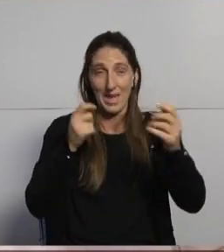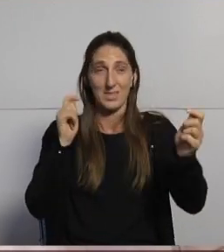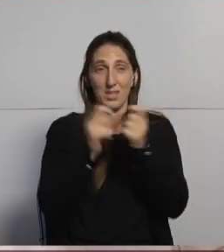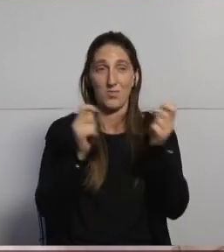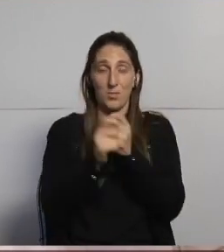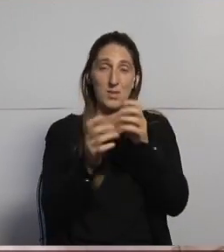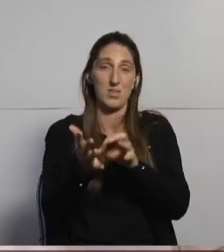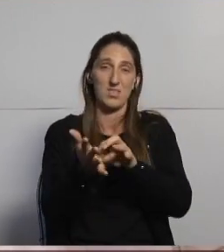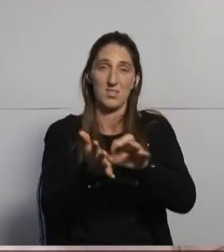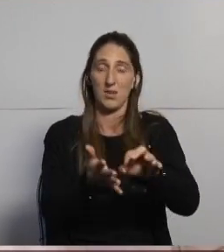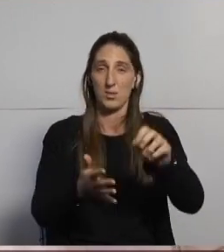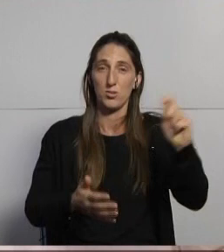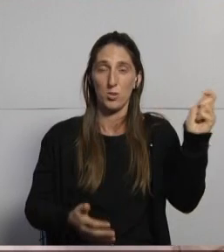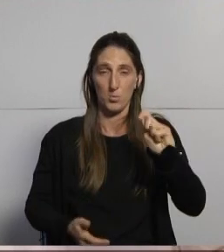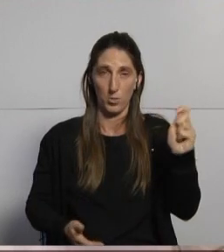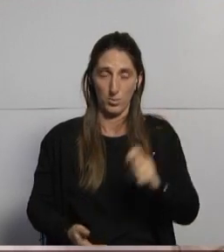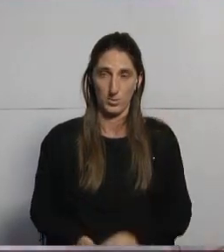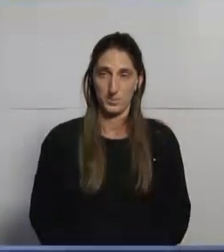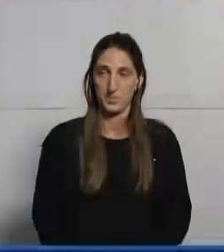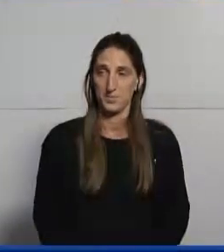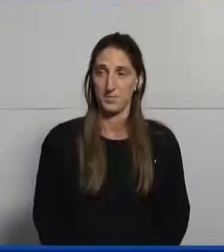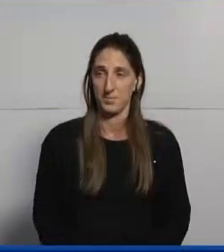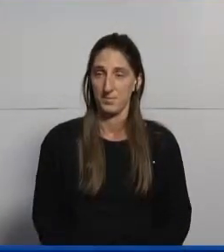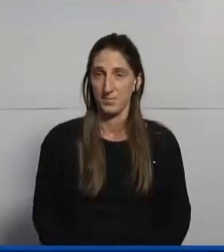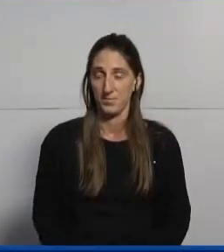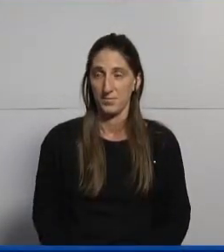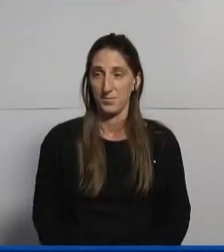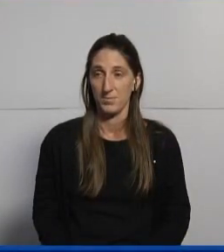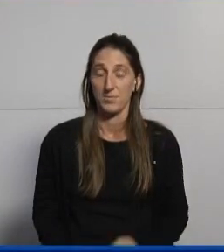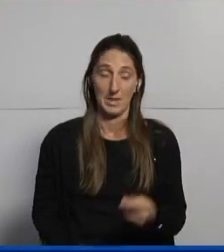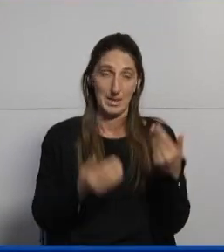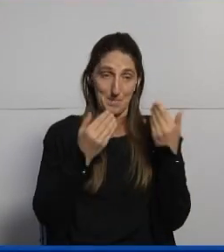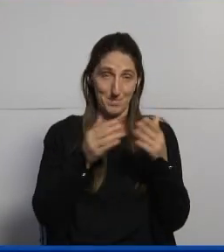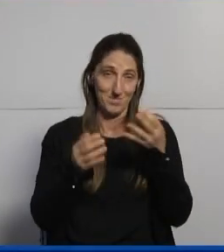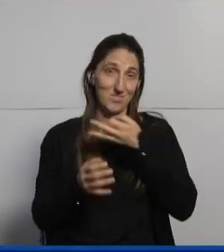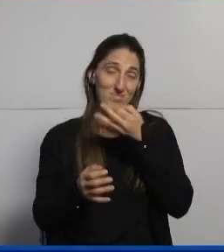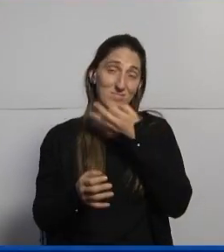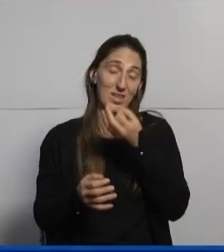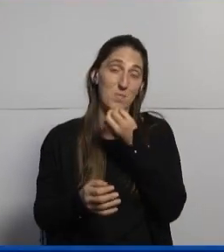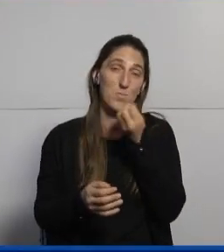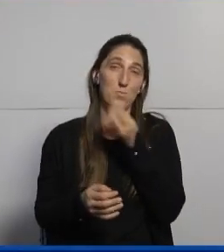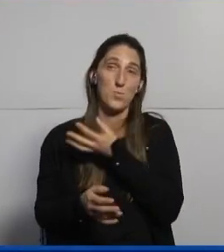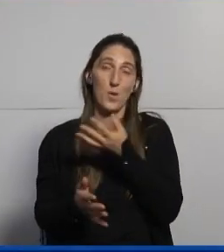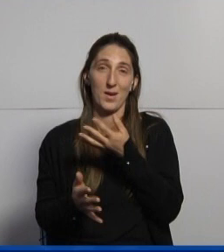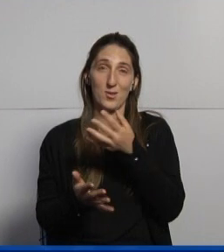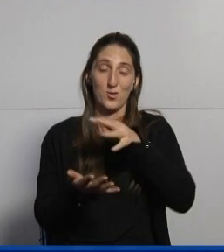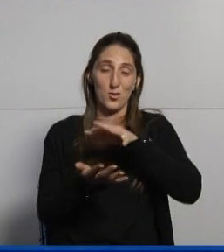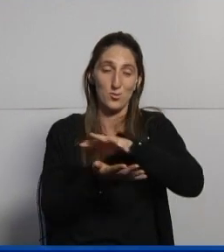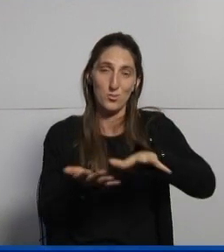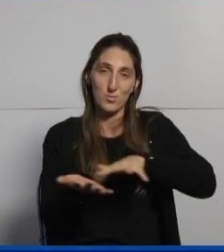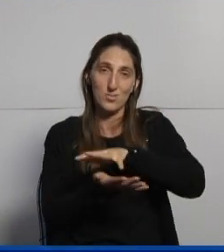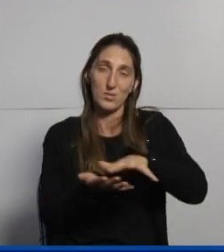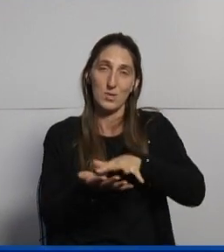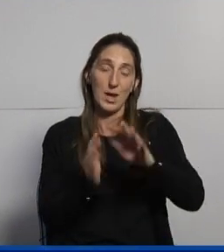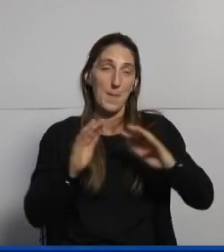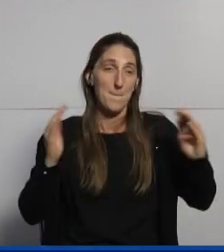de los servicios públicos en la era cognitiva. Y para comenzar la charla me parecía que estaba bueno situar el contexto